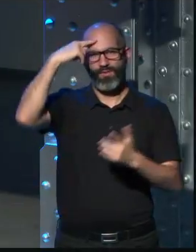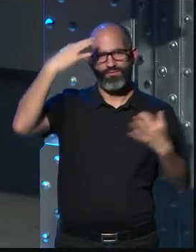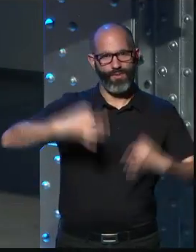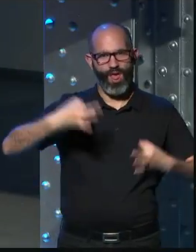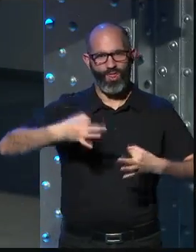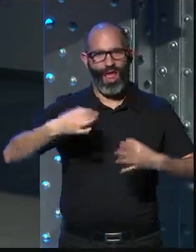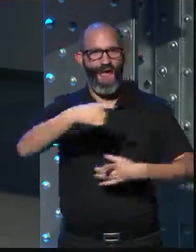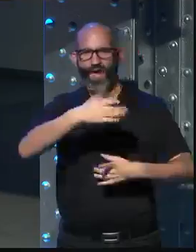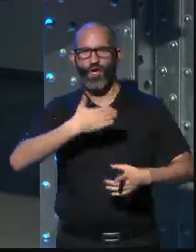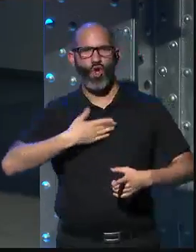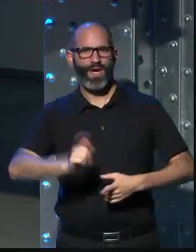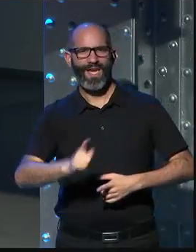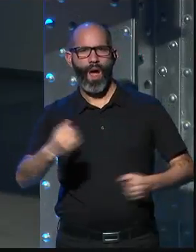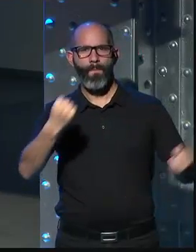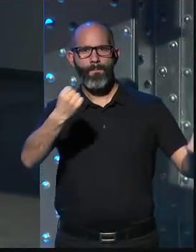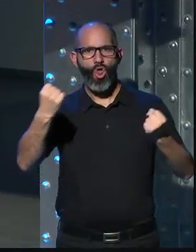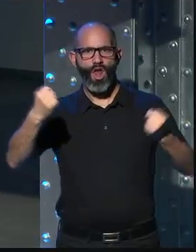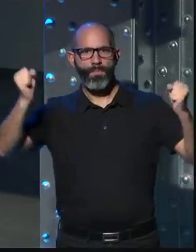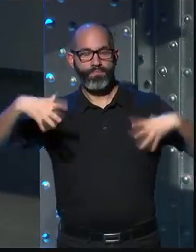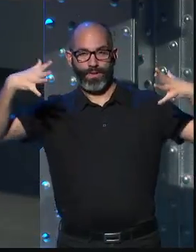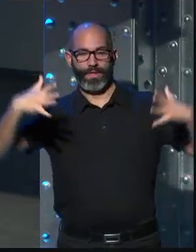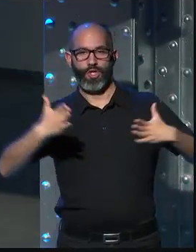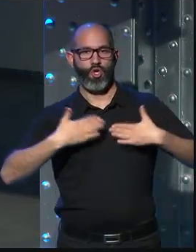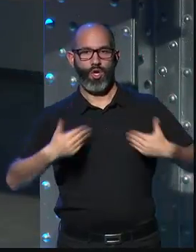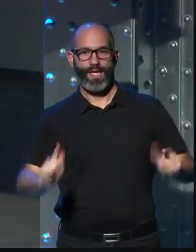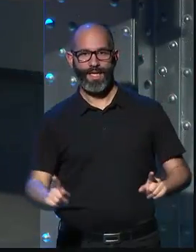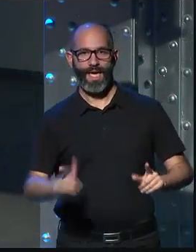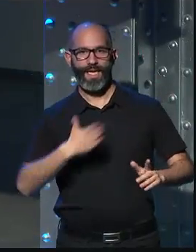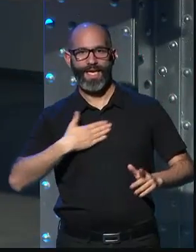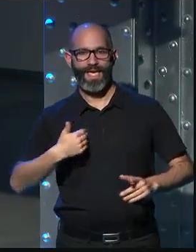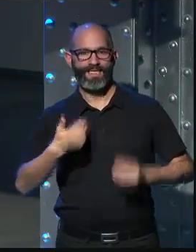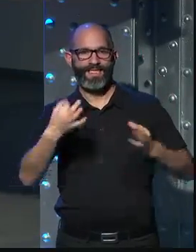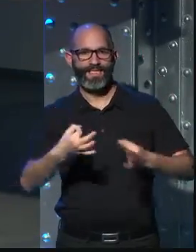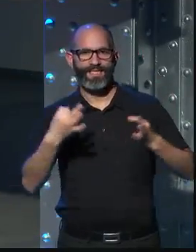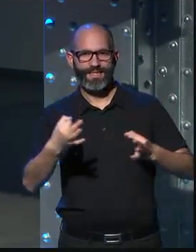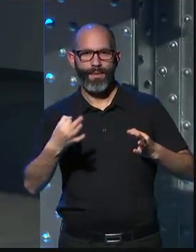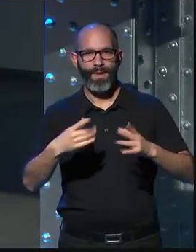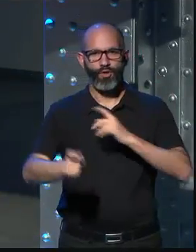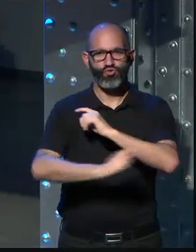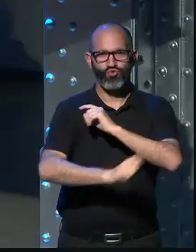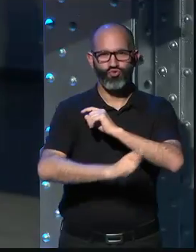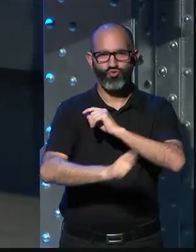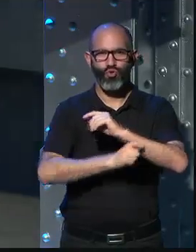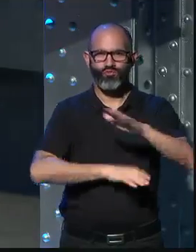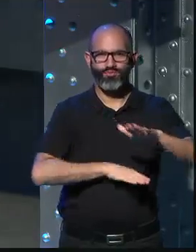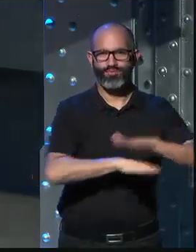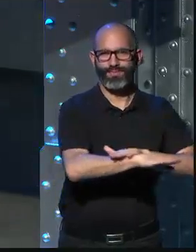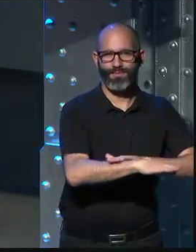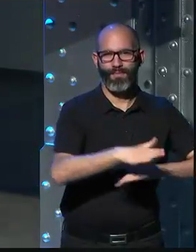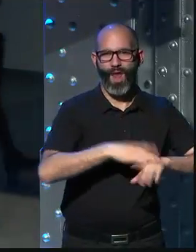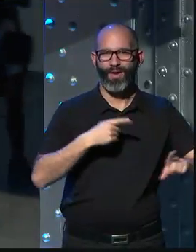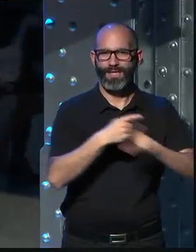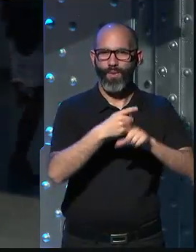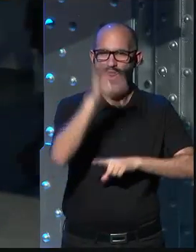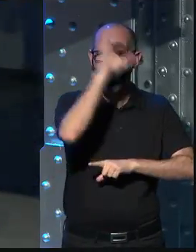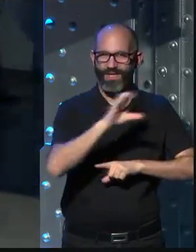alguien que no pretendía tener poderes y que siempre hizo descansar sus trucos en una base científica